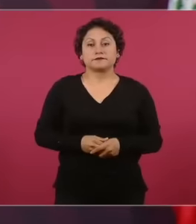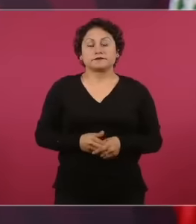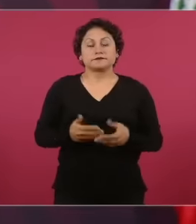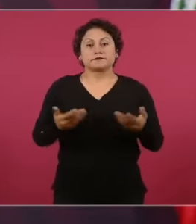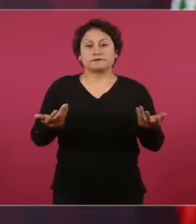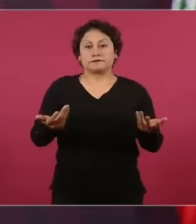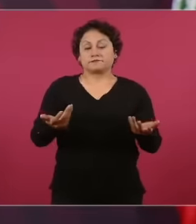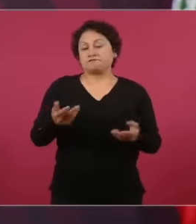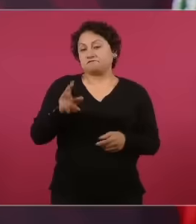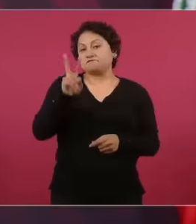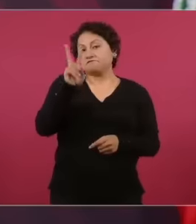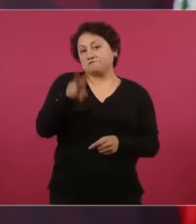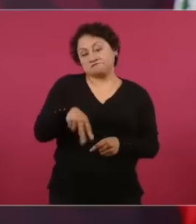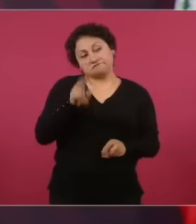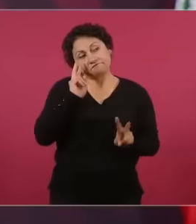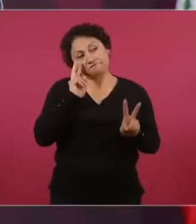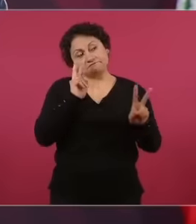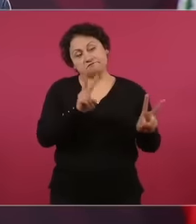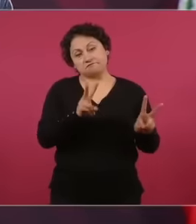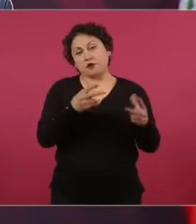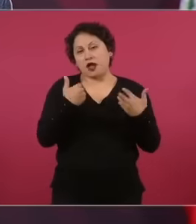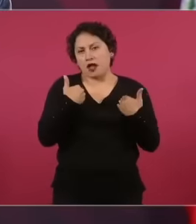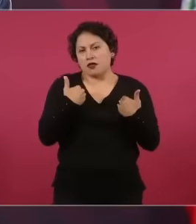entendible, no aceptable,